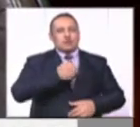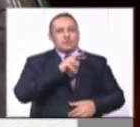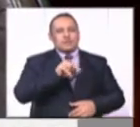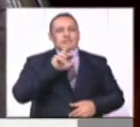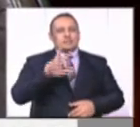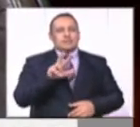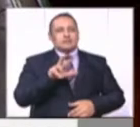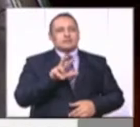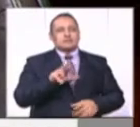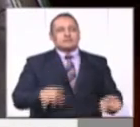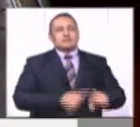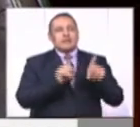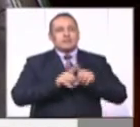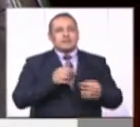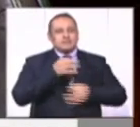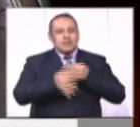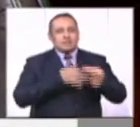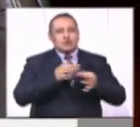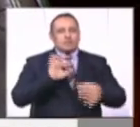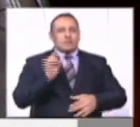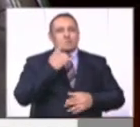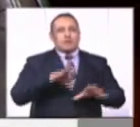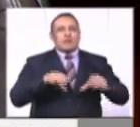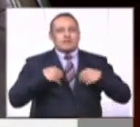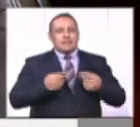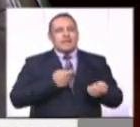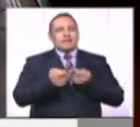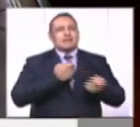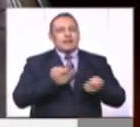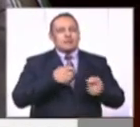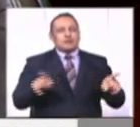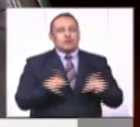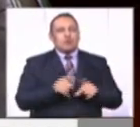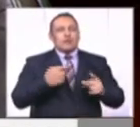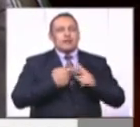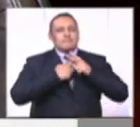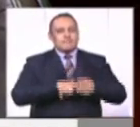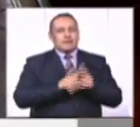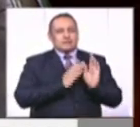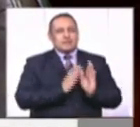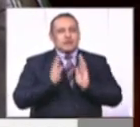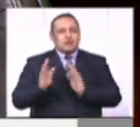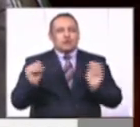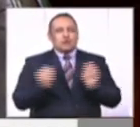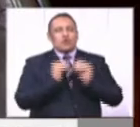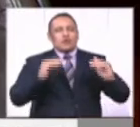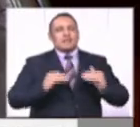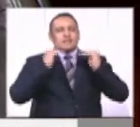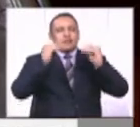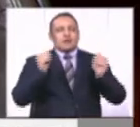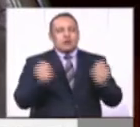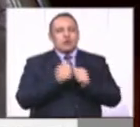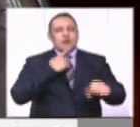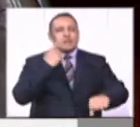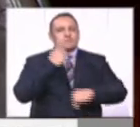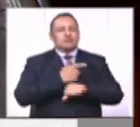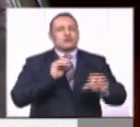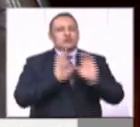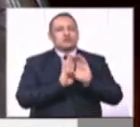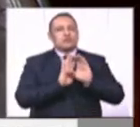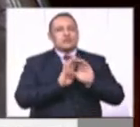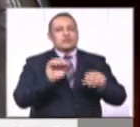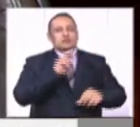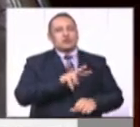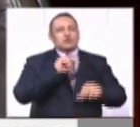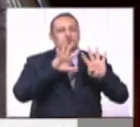2023 Se declaró primero admitir a trámite Por procedente el extremo de la denuncia constitucional